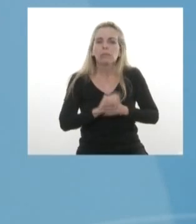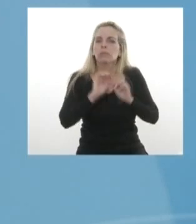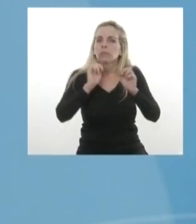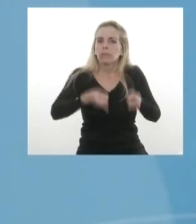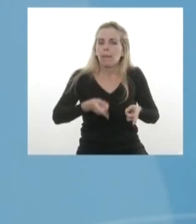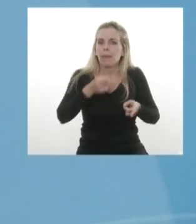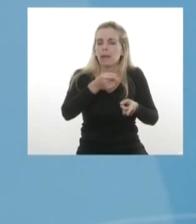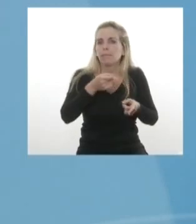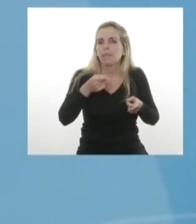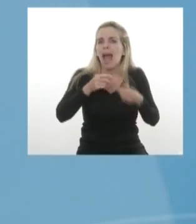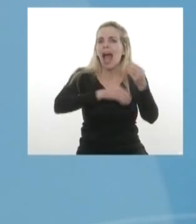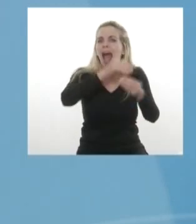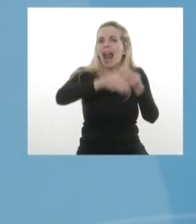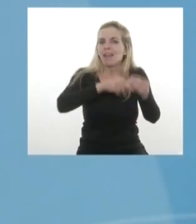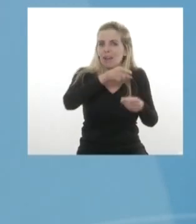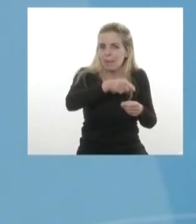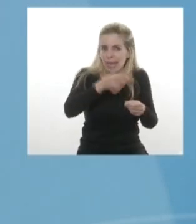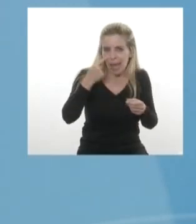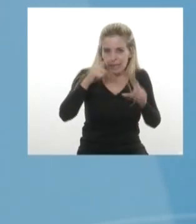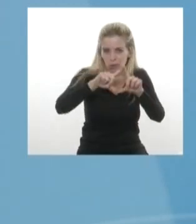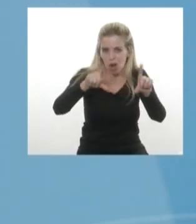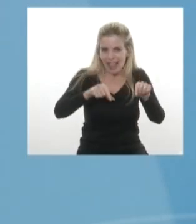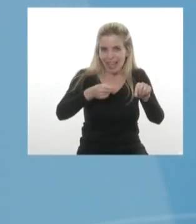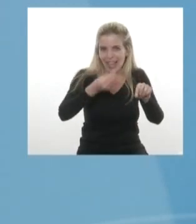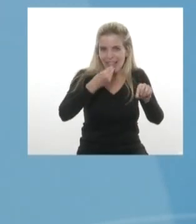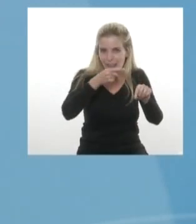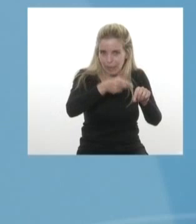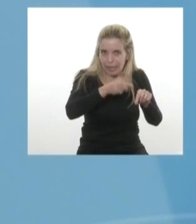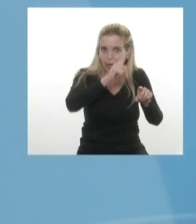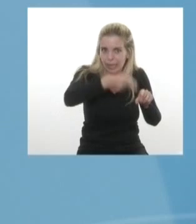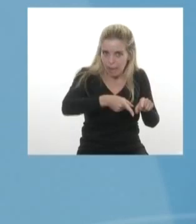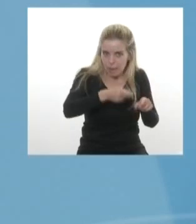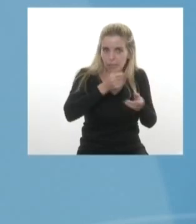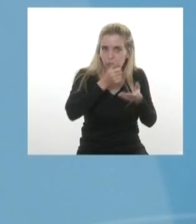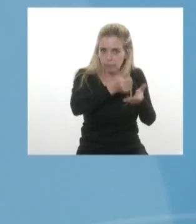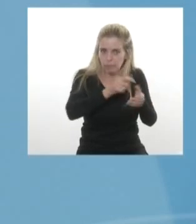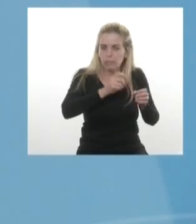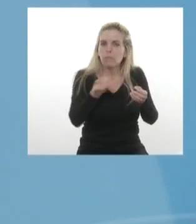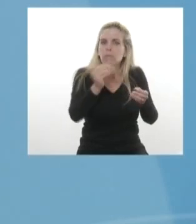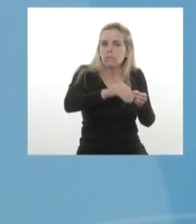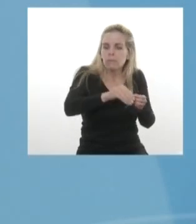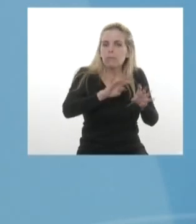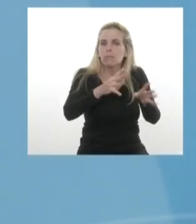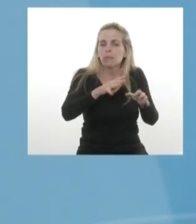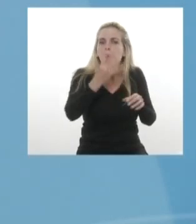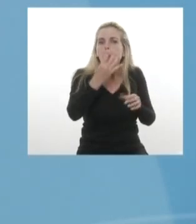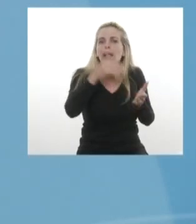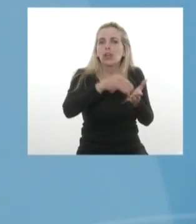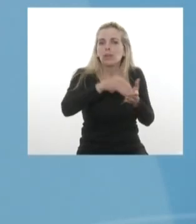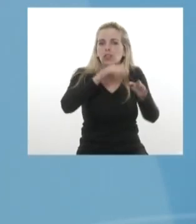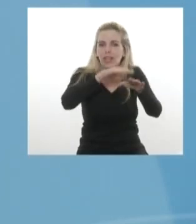Fortaleceremos el apoyo a las familias con la tarjeta alimentar. Llegaremos así a casi 4 millones de